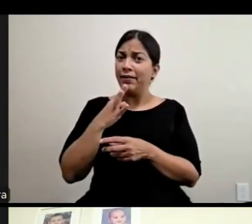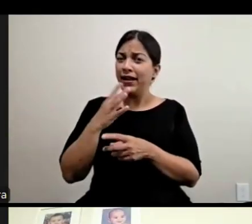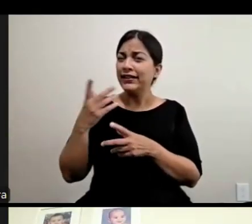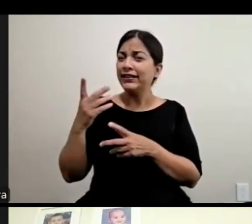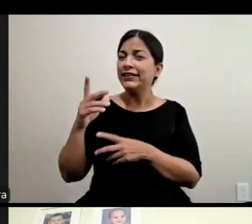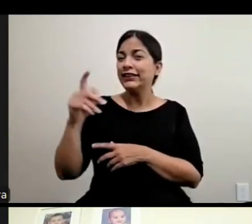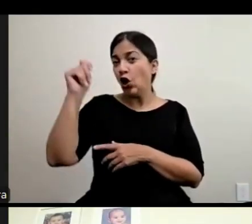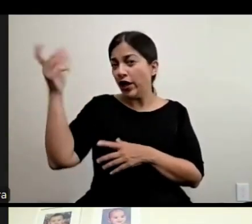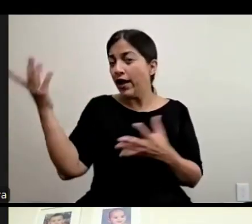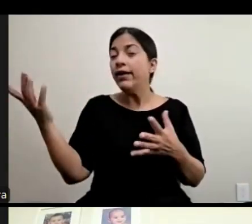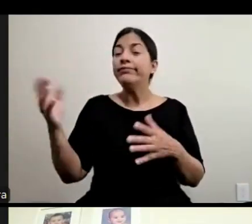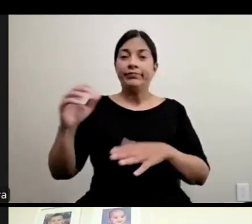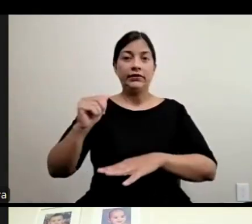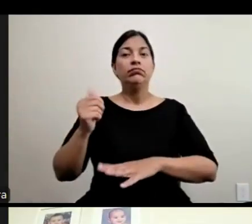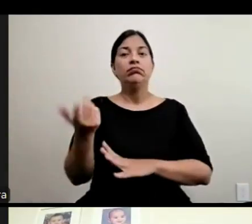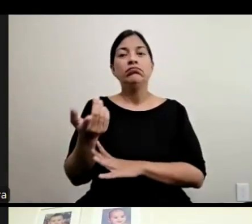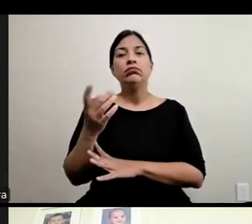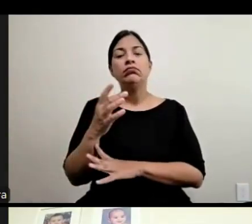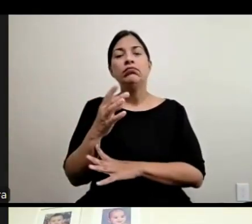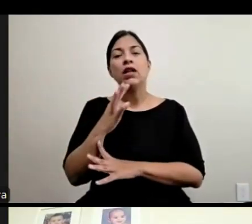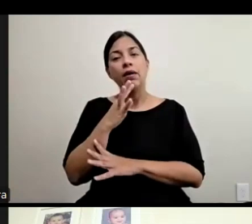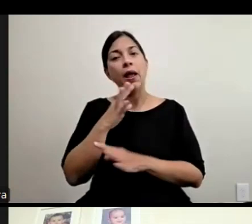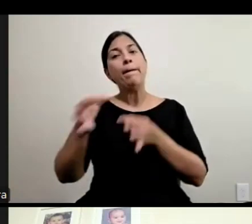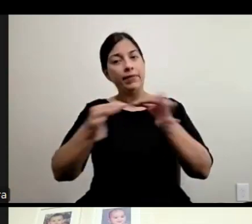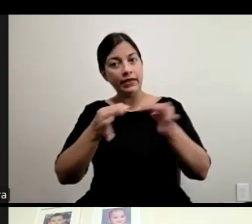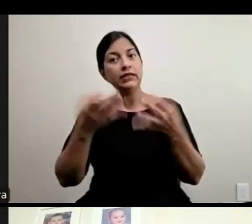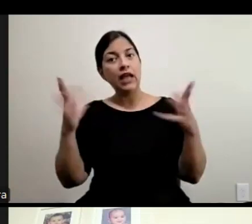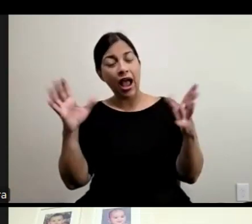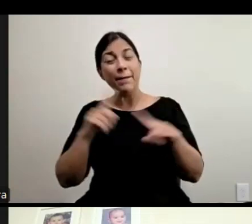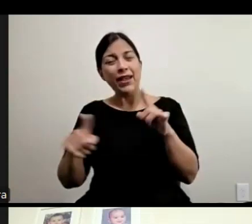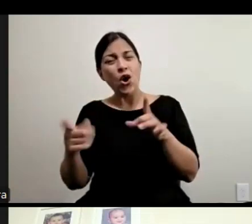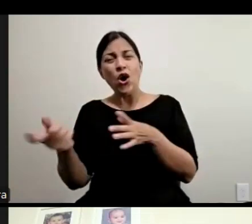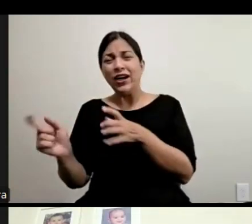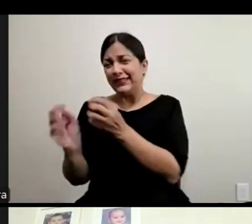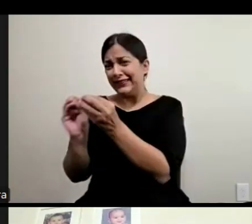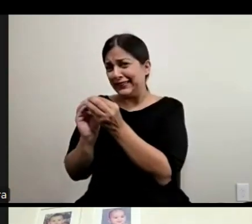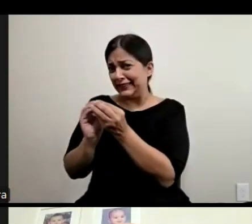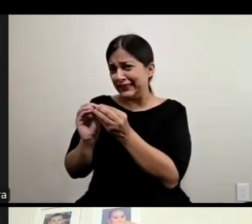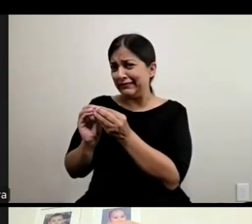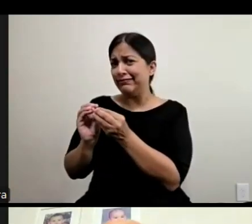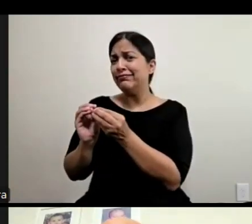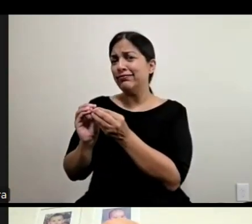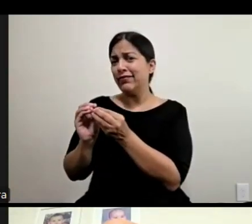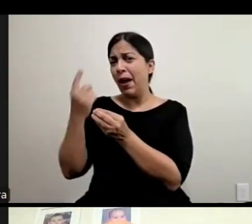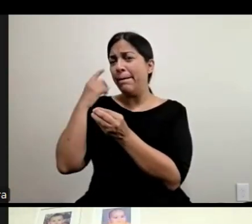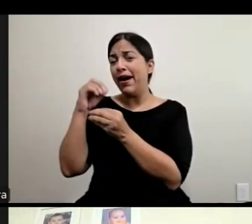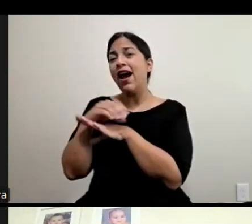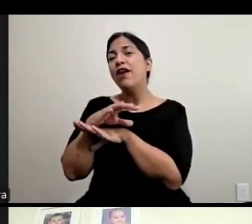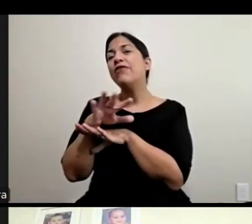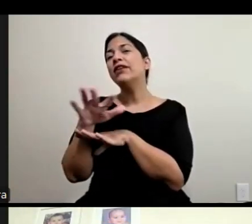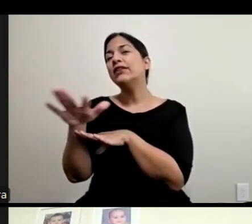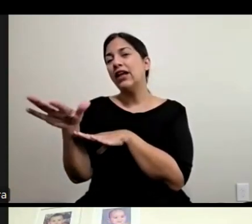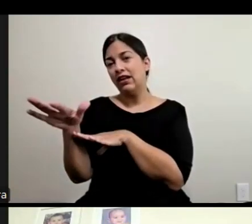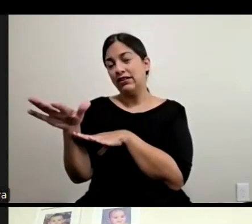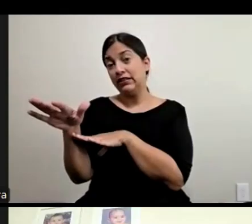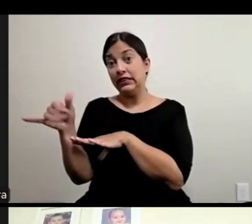cuál es la razón por la cual, o sea, que se ha manipulado para afectar las islas